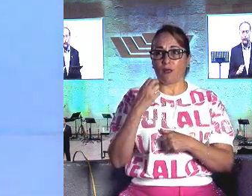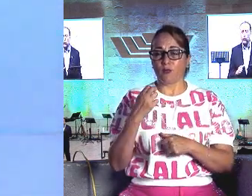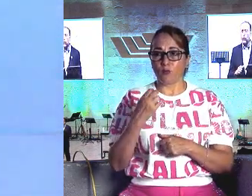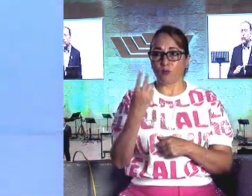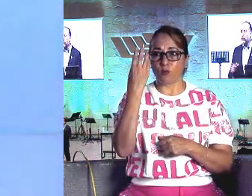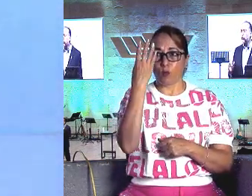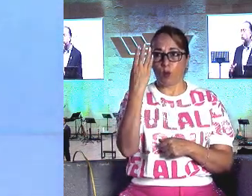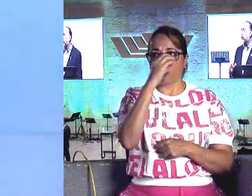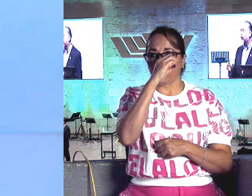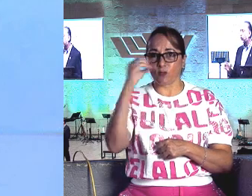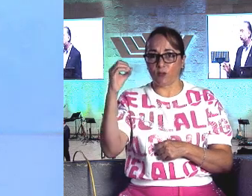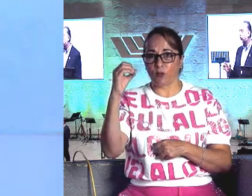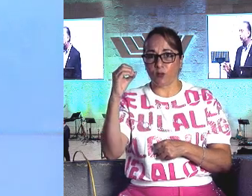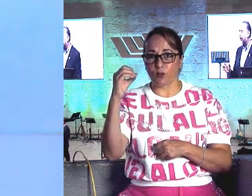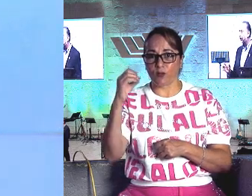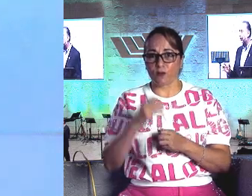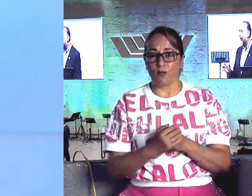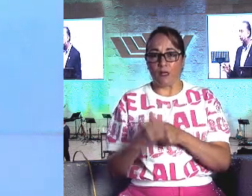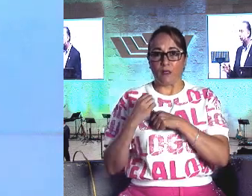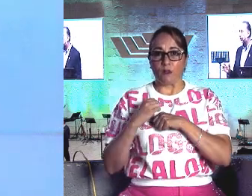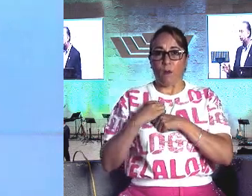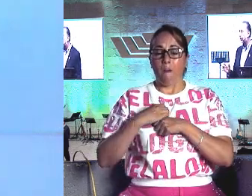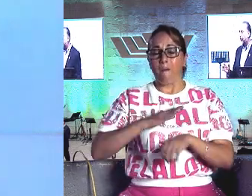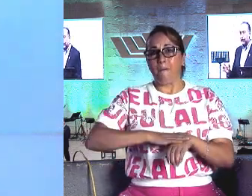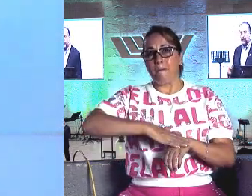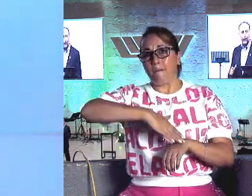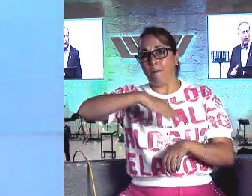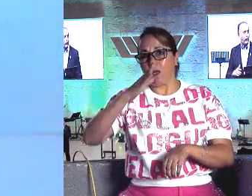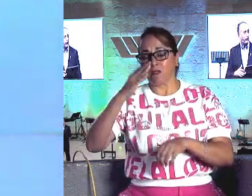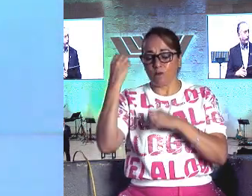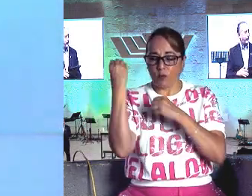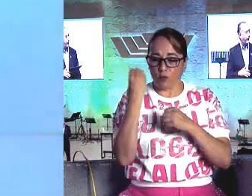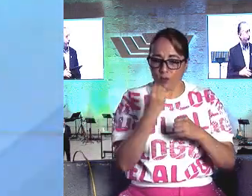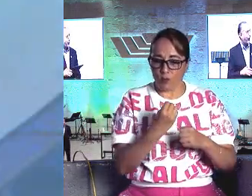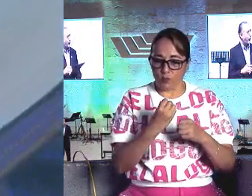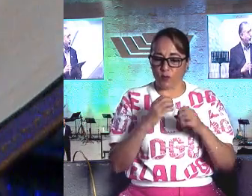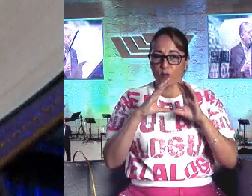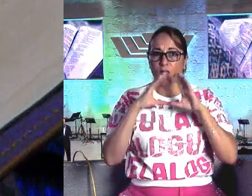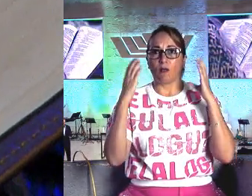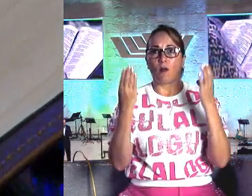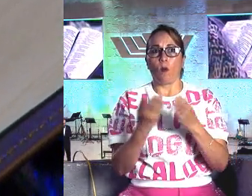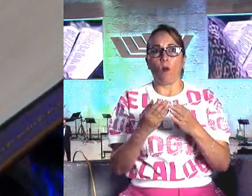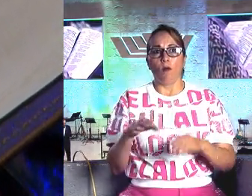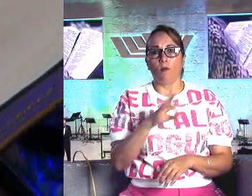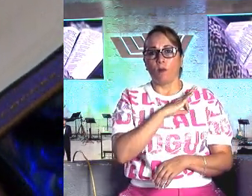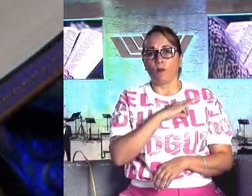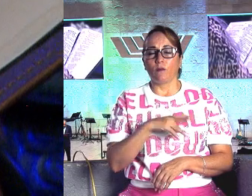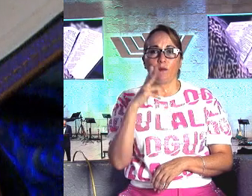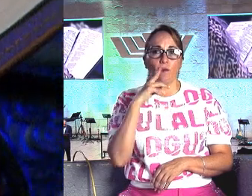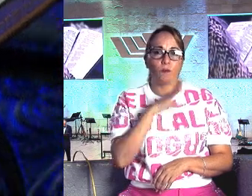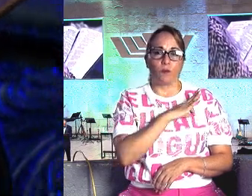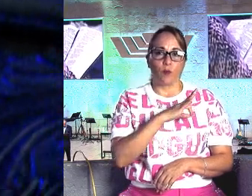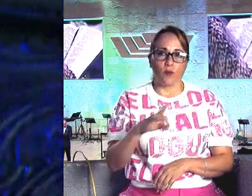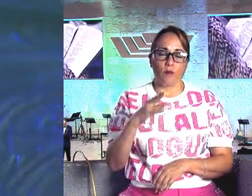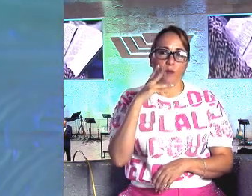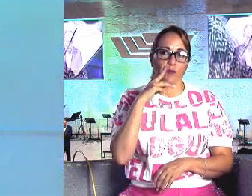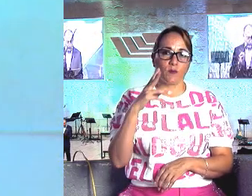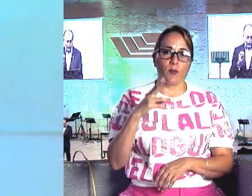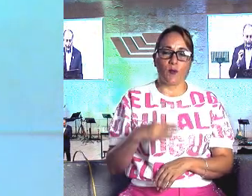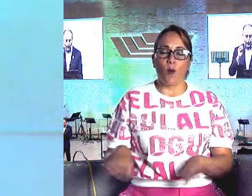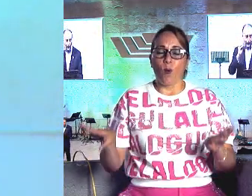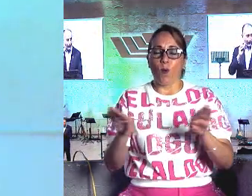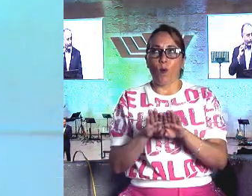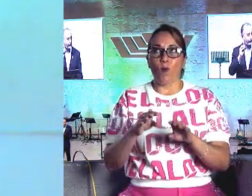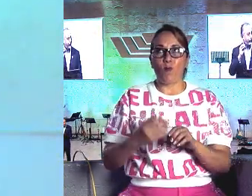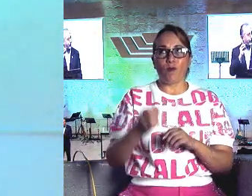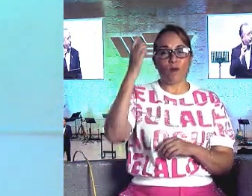ejército más poderoso de la tierra, que hacen cosas extraordinarias. ¿Por qué? Porque es